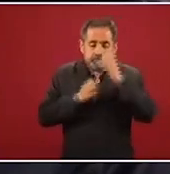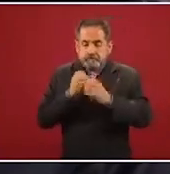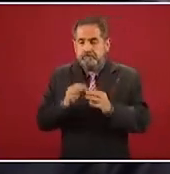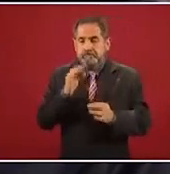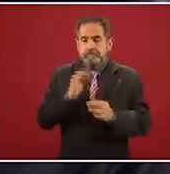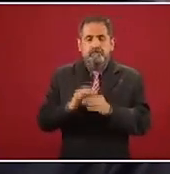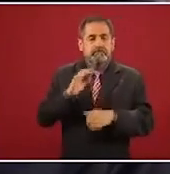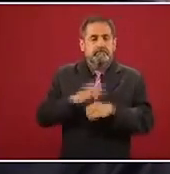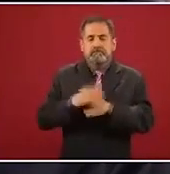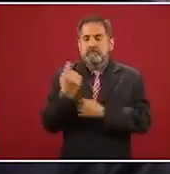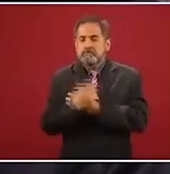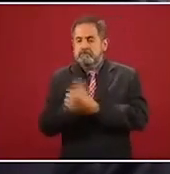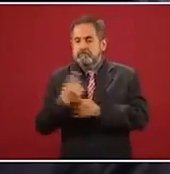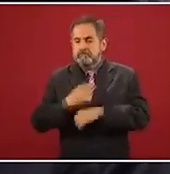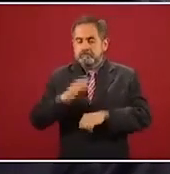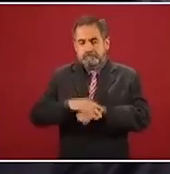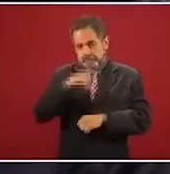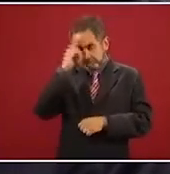automatizado todo.